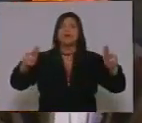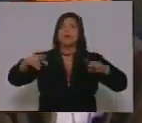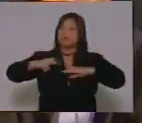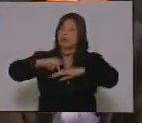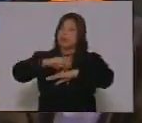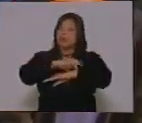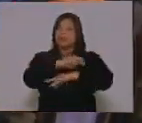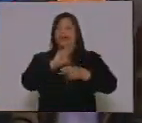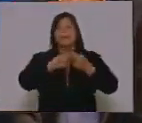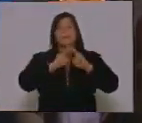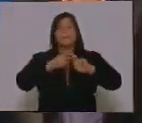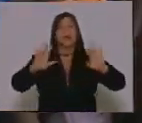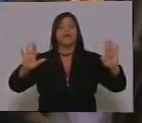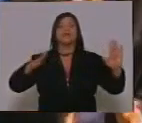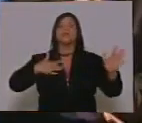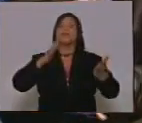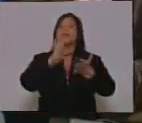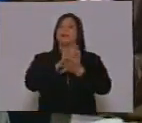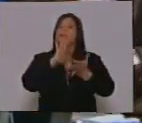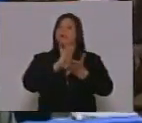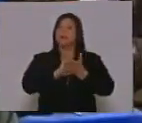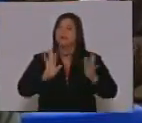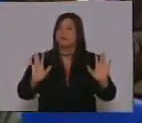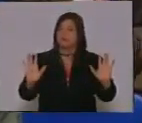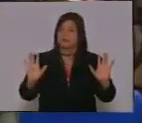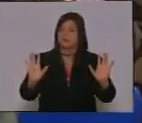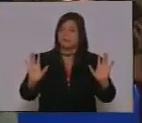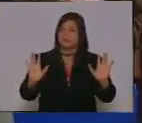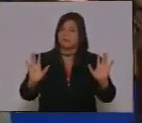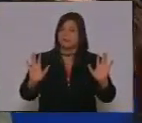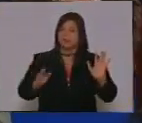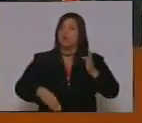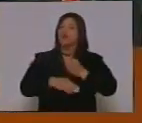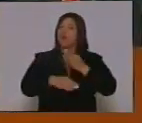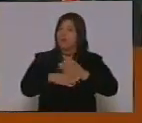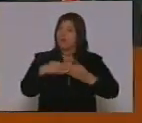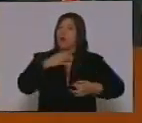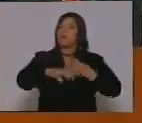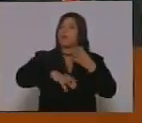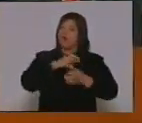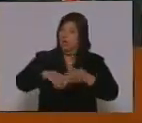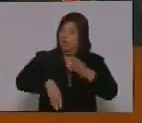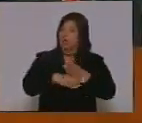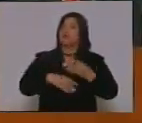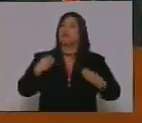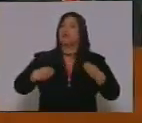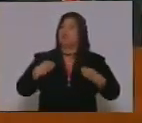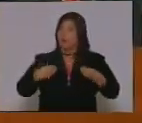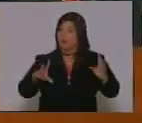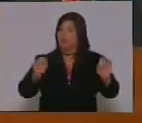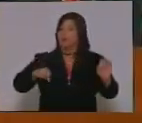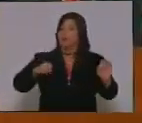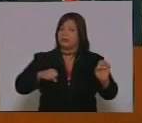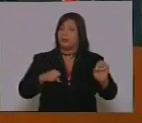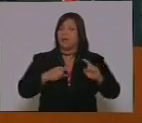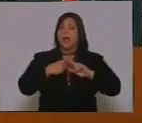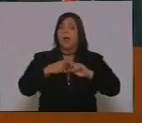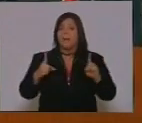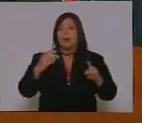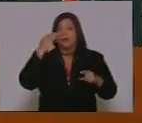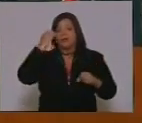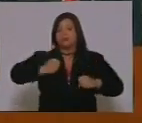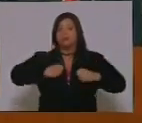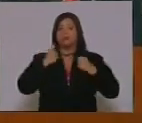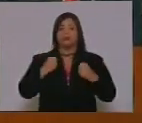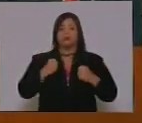paz. No quiere decir esto que no tenemos angustias y problemas, claro que la tenemos, pero estamos convencidos